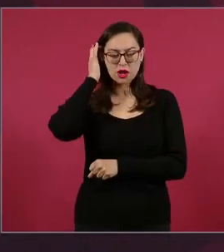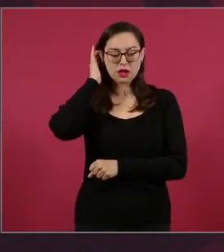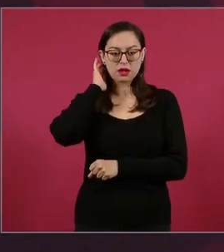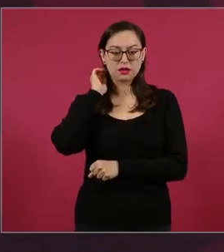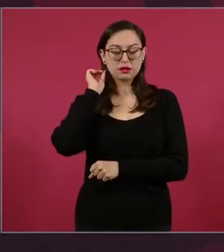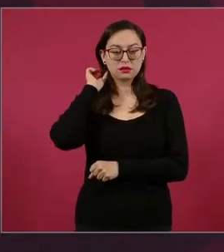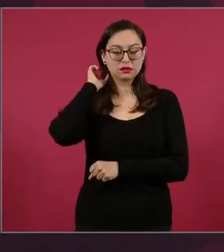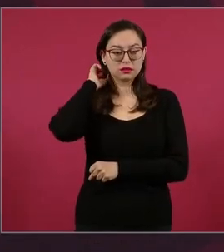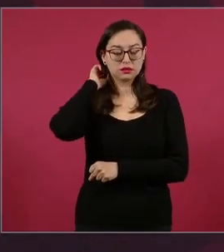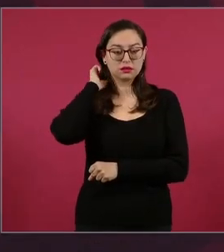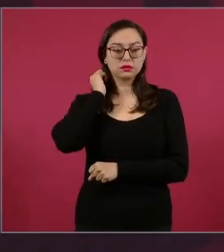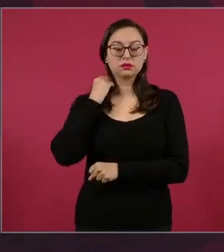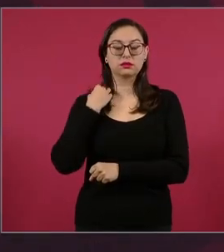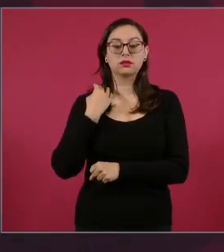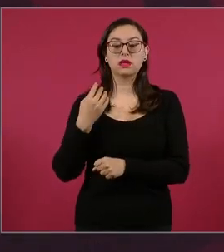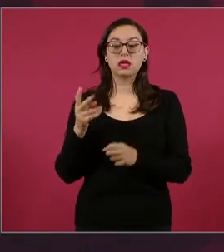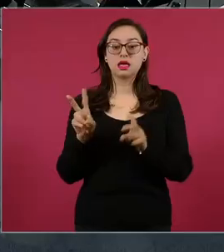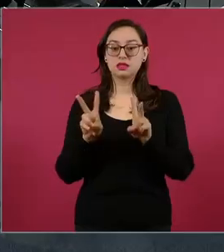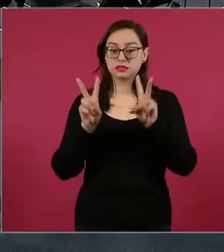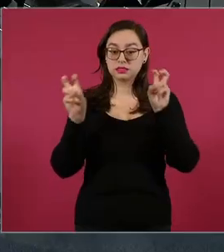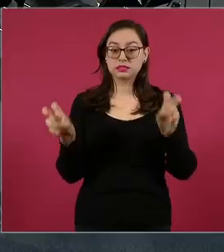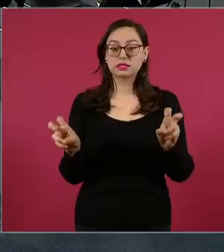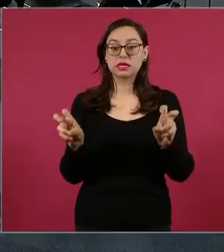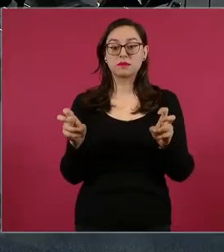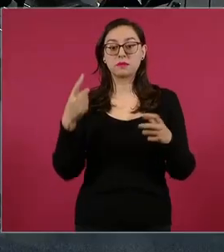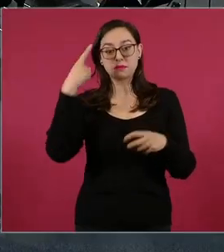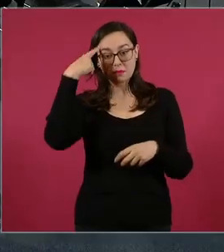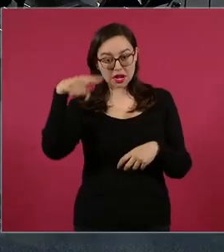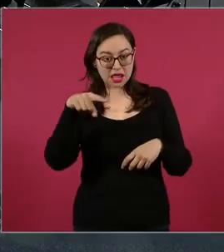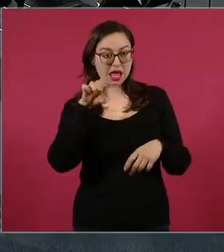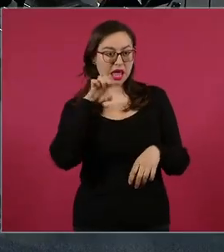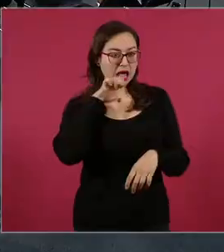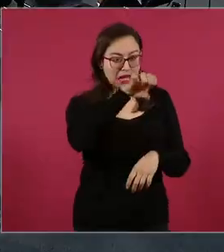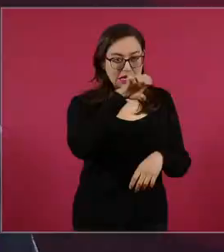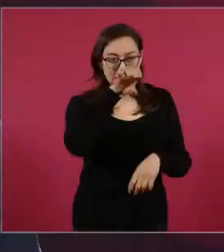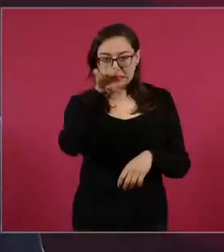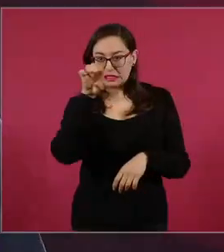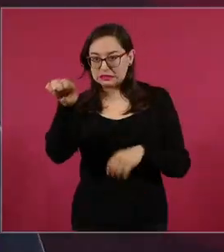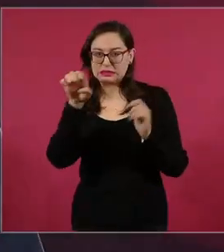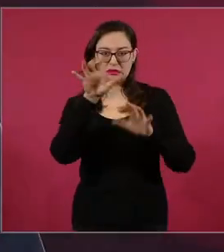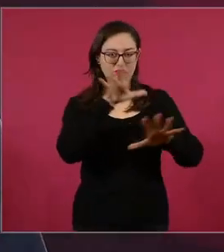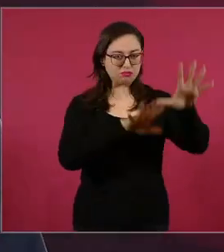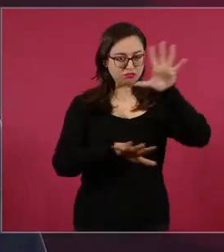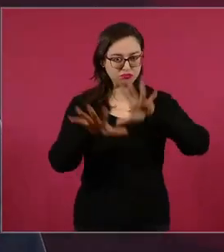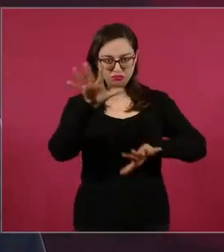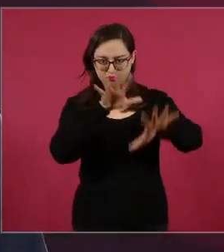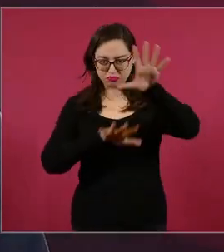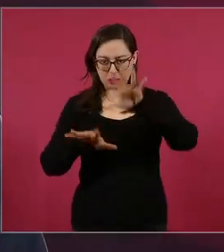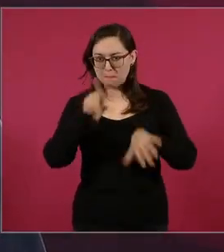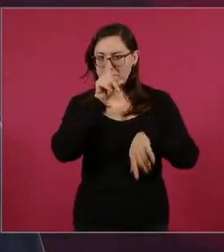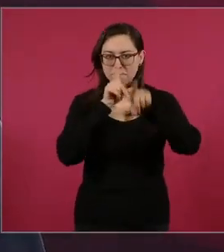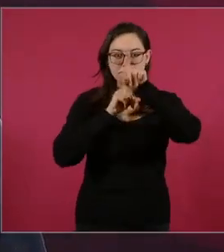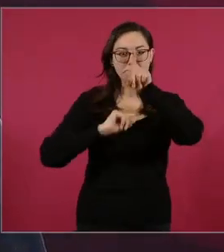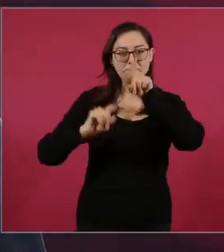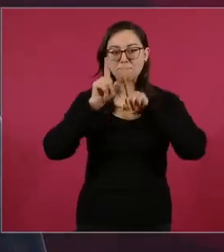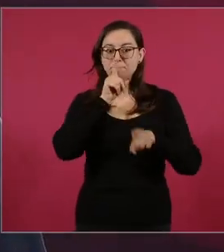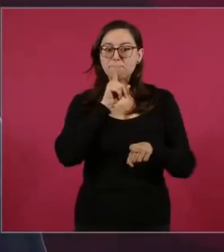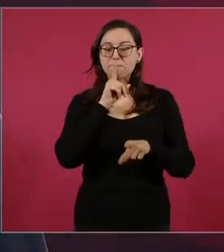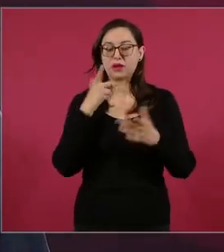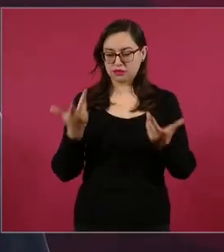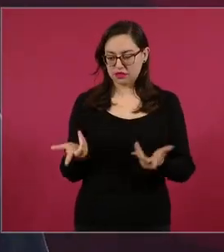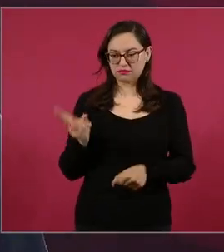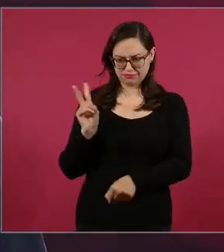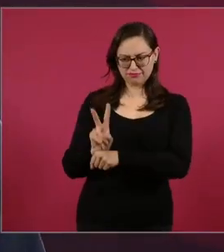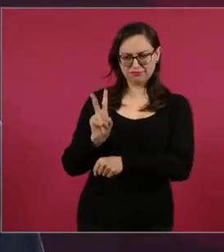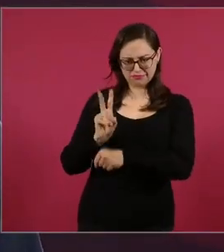utiliza para engañar, para manipular, eso sí lo pueden controlar, hay